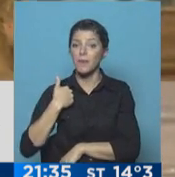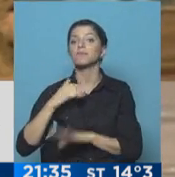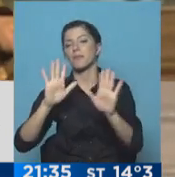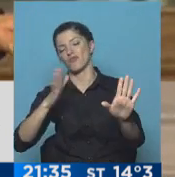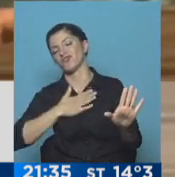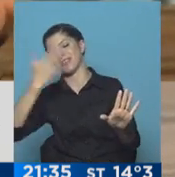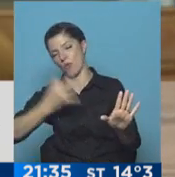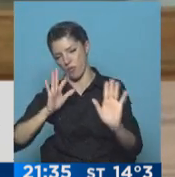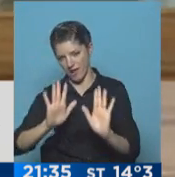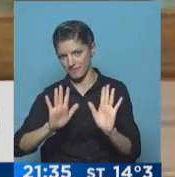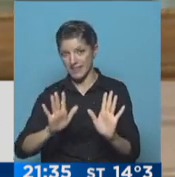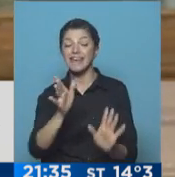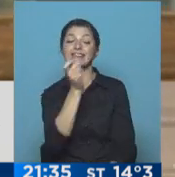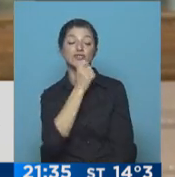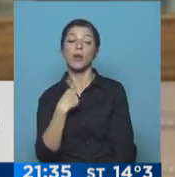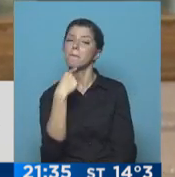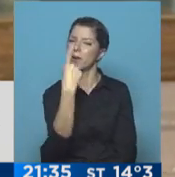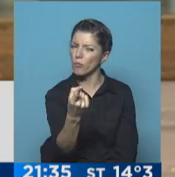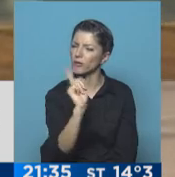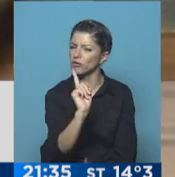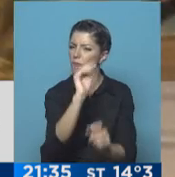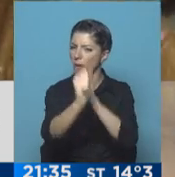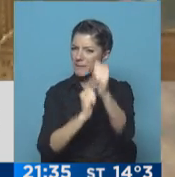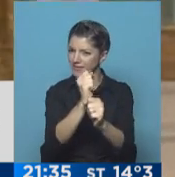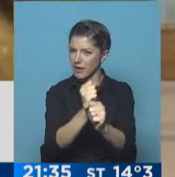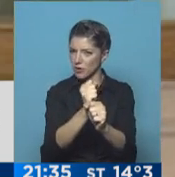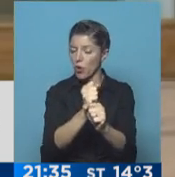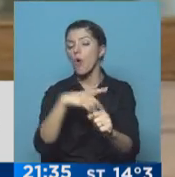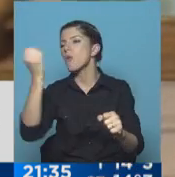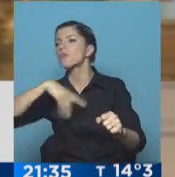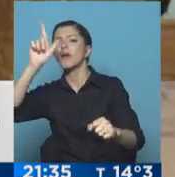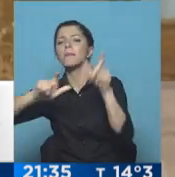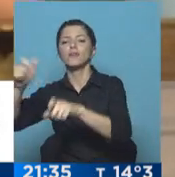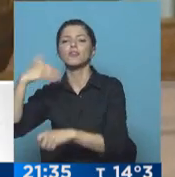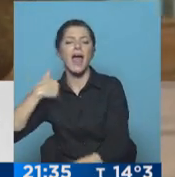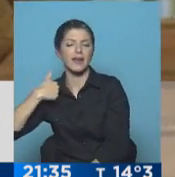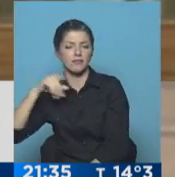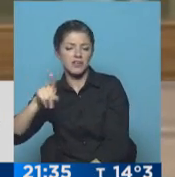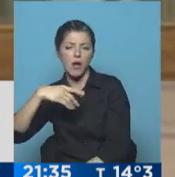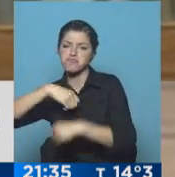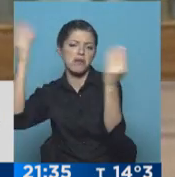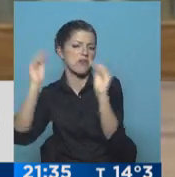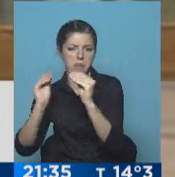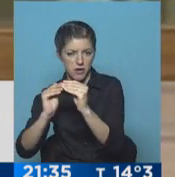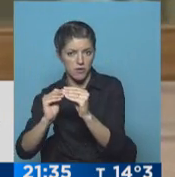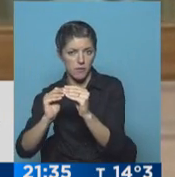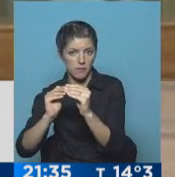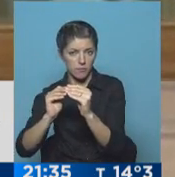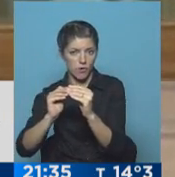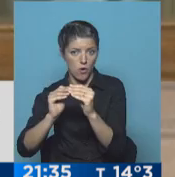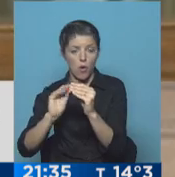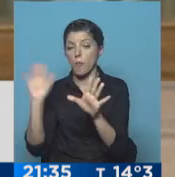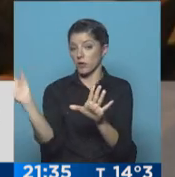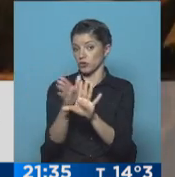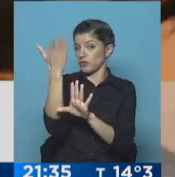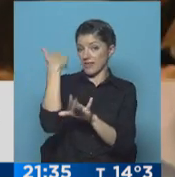segura que si le preguntábamos a cualquier argentino, o inclusive a cualquier compañero, porque obviamente no todos